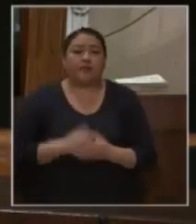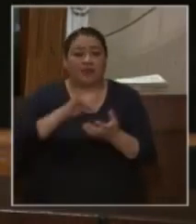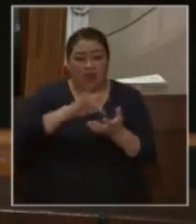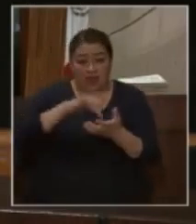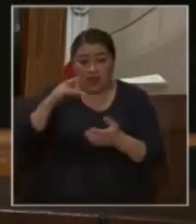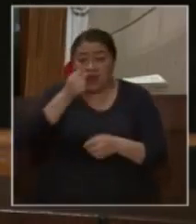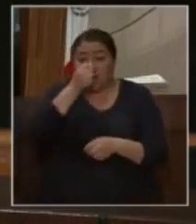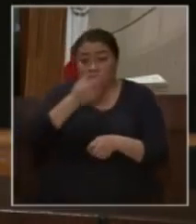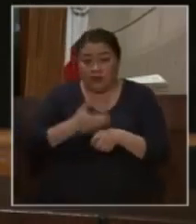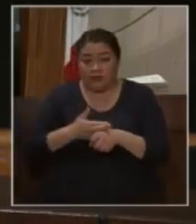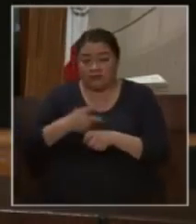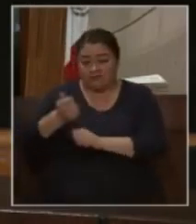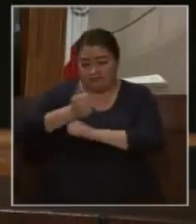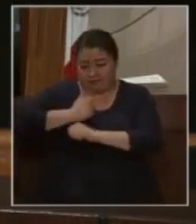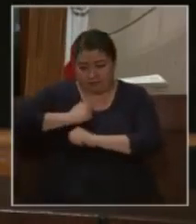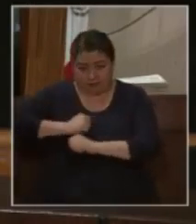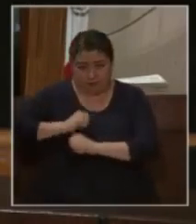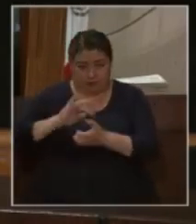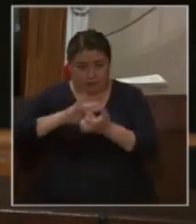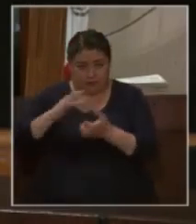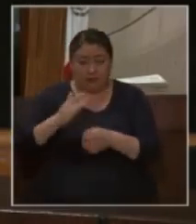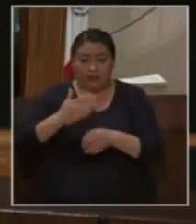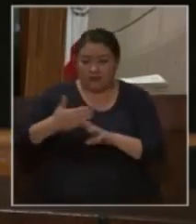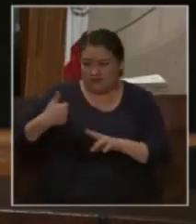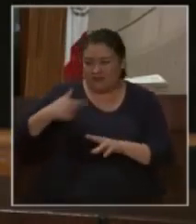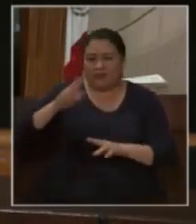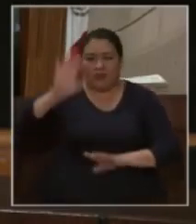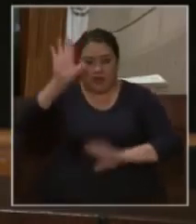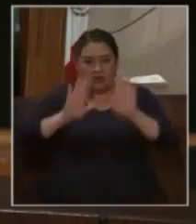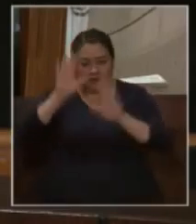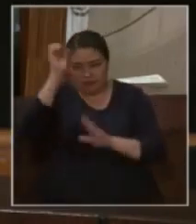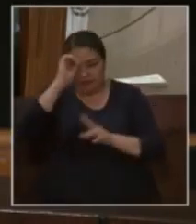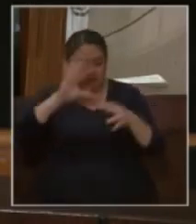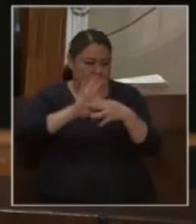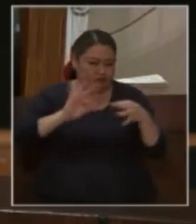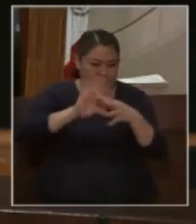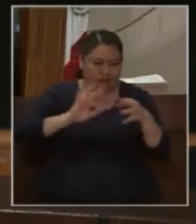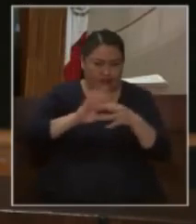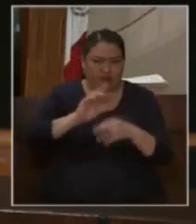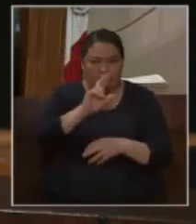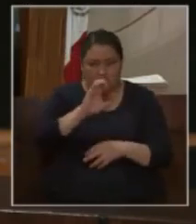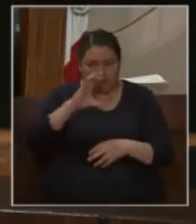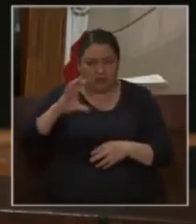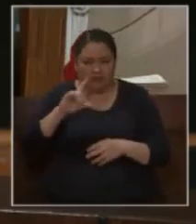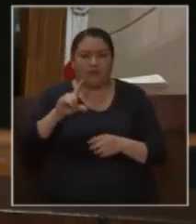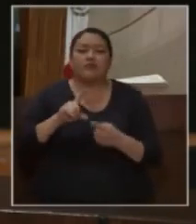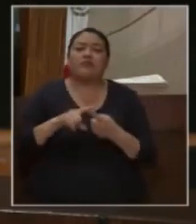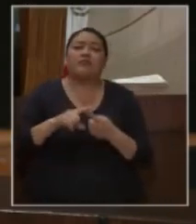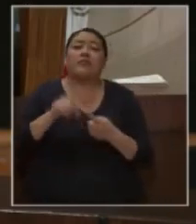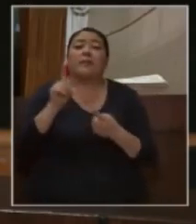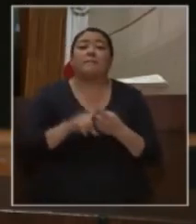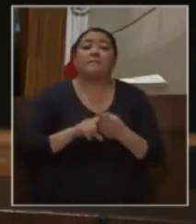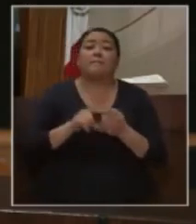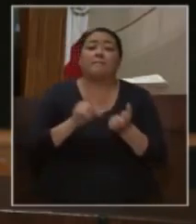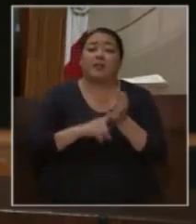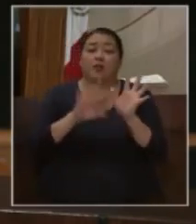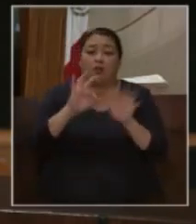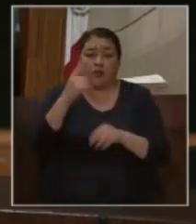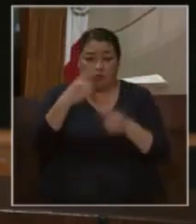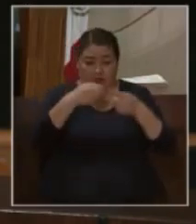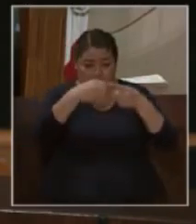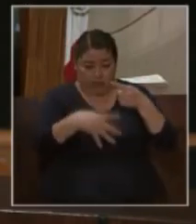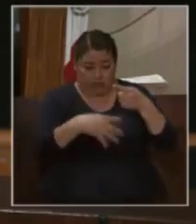Gracias, secretaria general. En razón de lo discutido y votado en el proyecto del recurso de reconsideración 1041